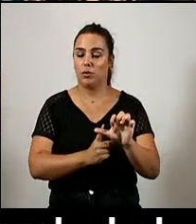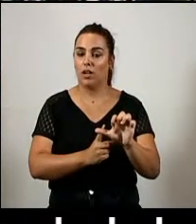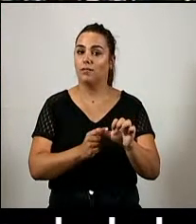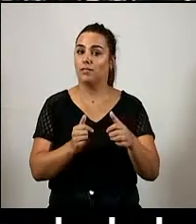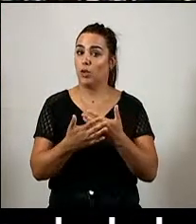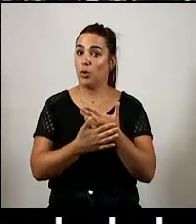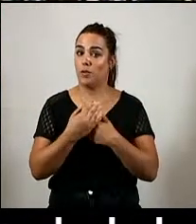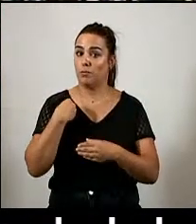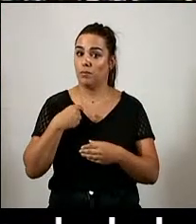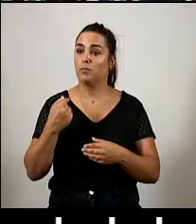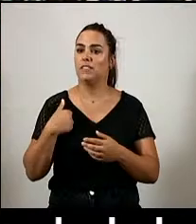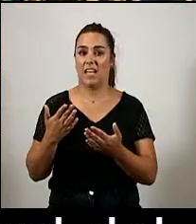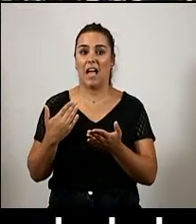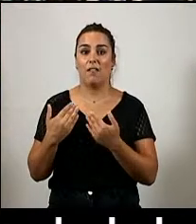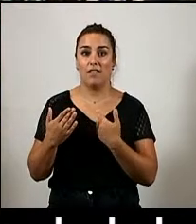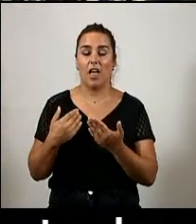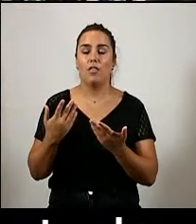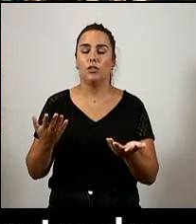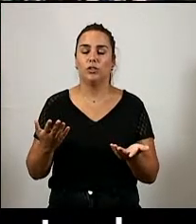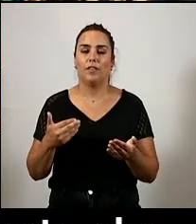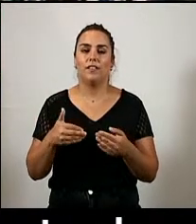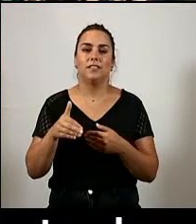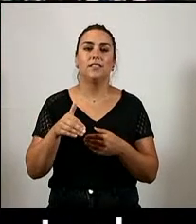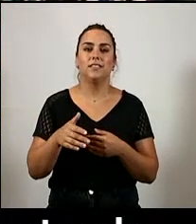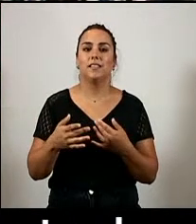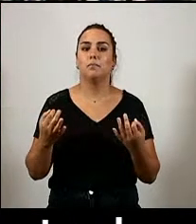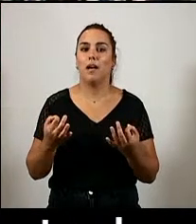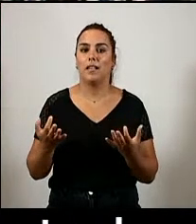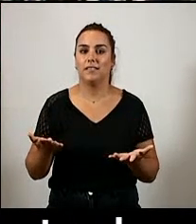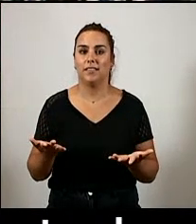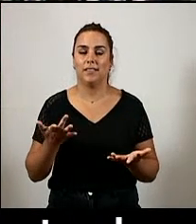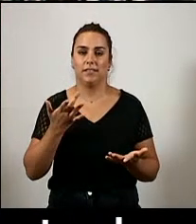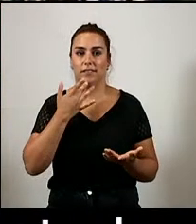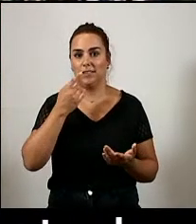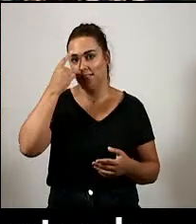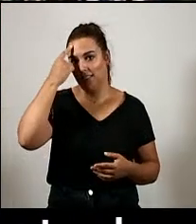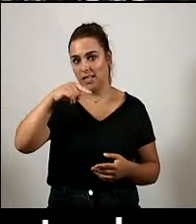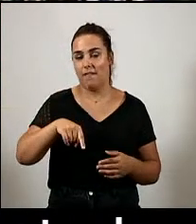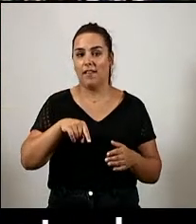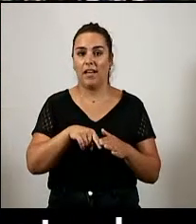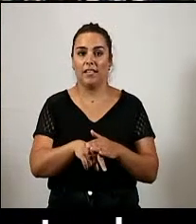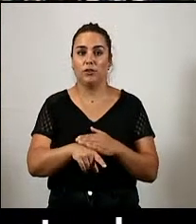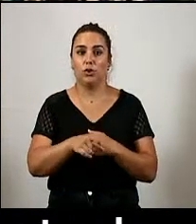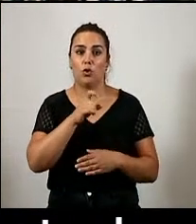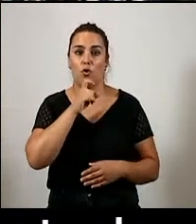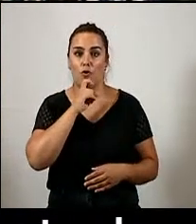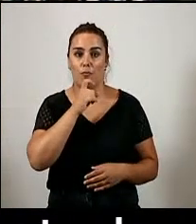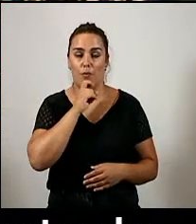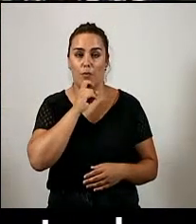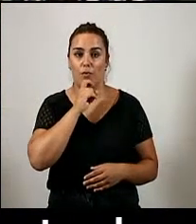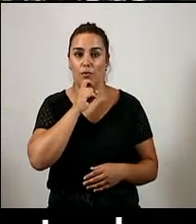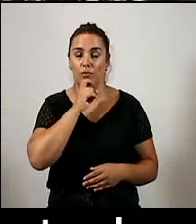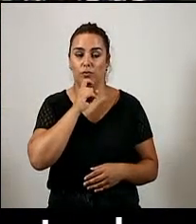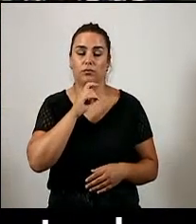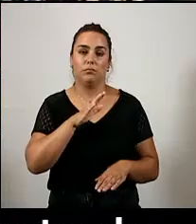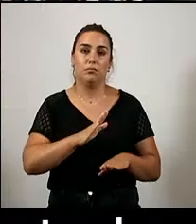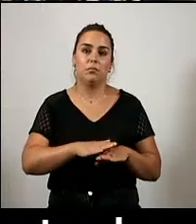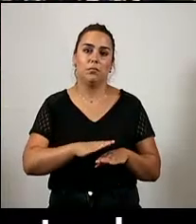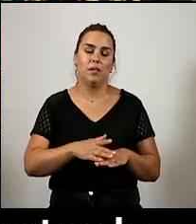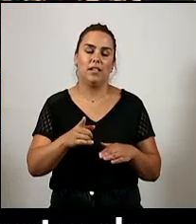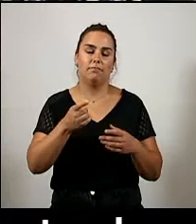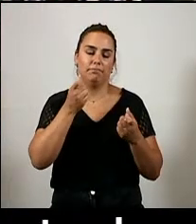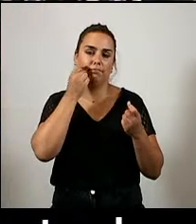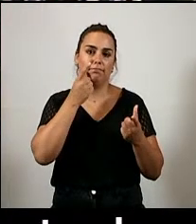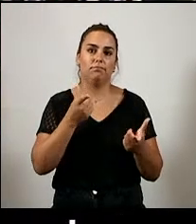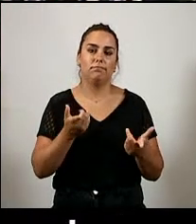ha tratado este asunto y, si es así, sabe si pronto se va a ir gestionando también este incremento para que lo tengan los